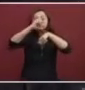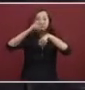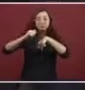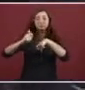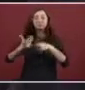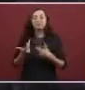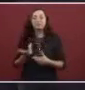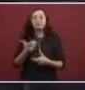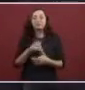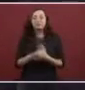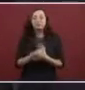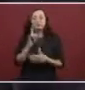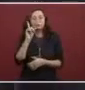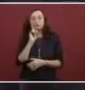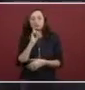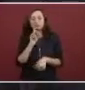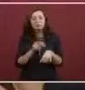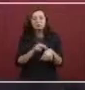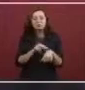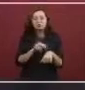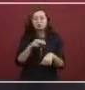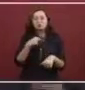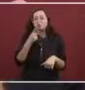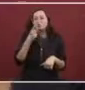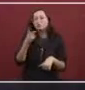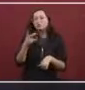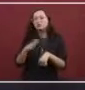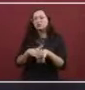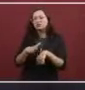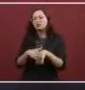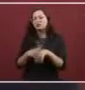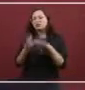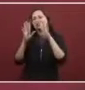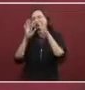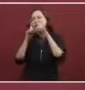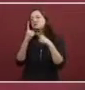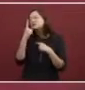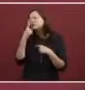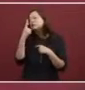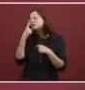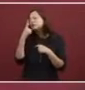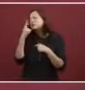La esposa le dijo al doctor: déjele